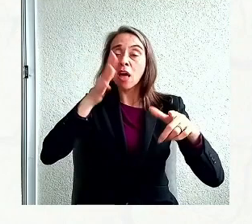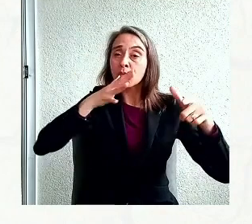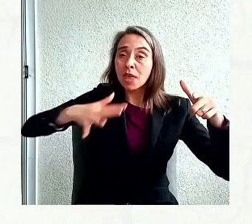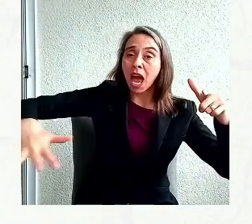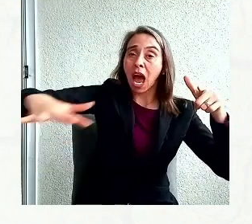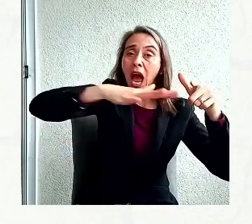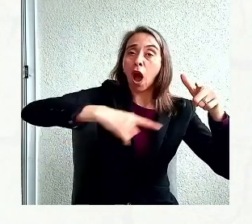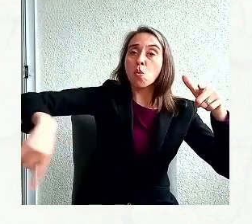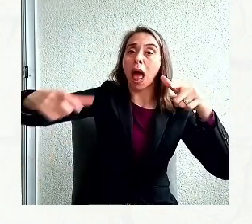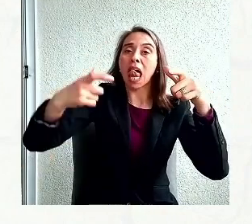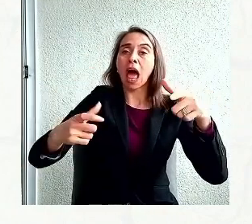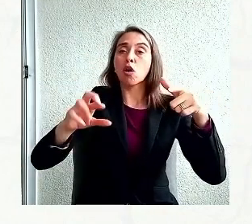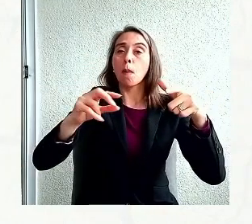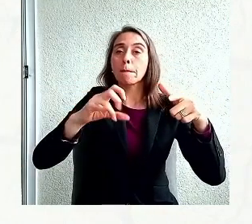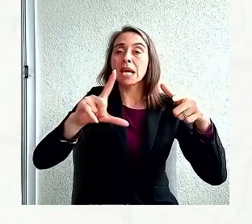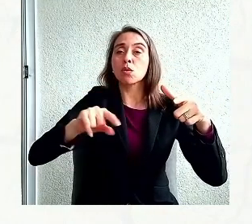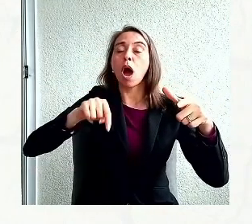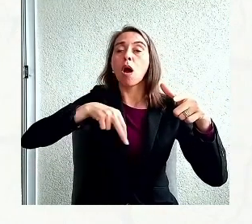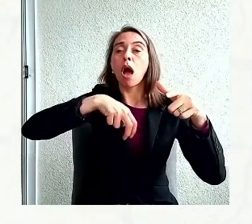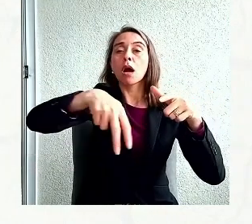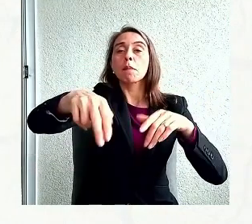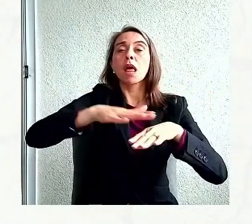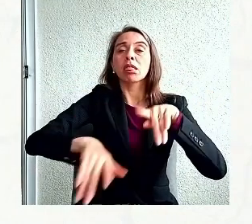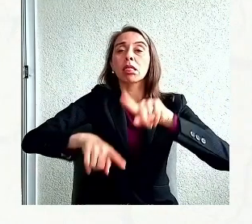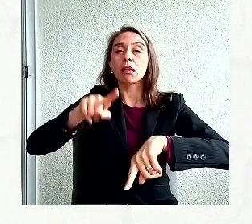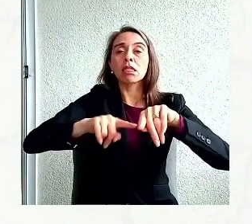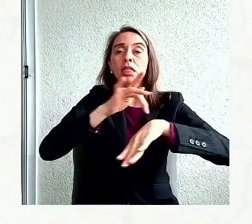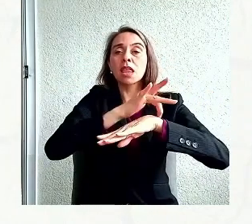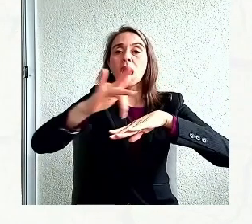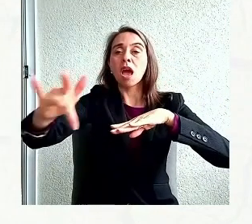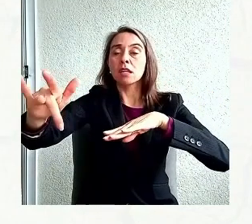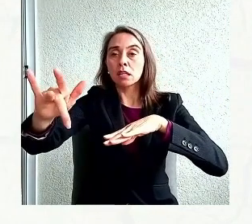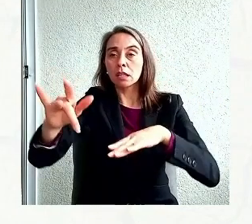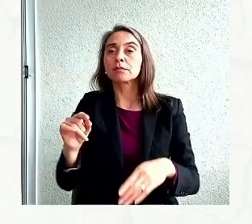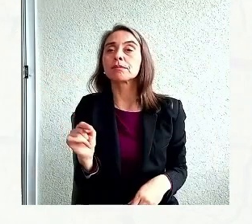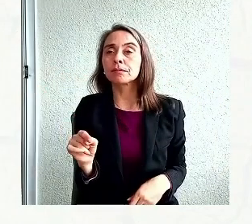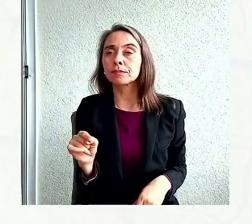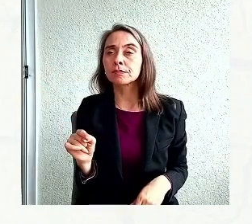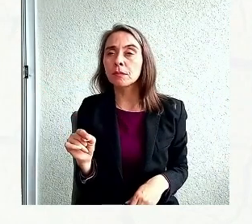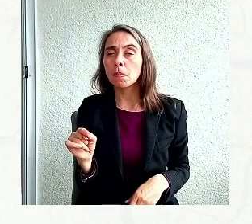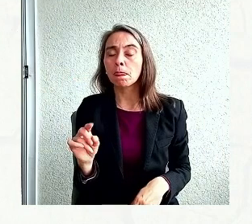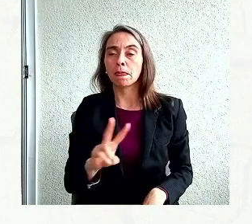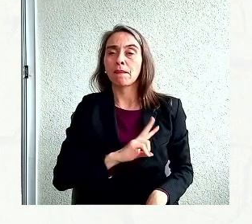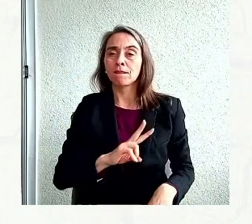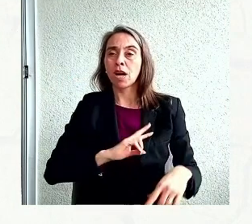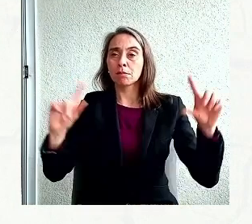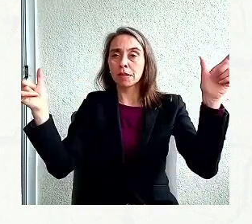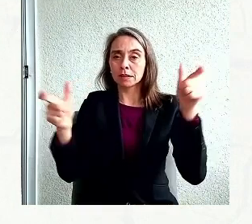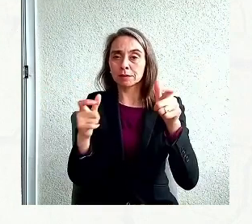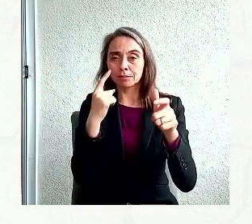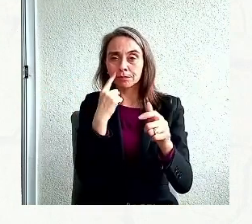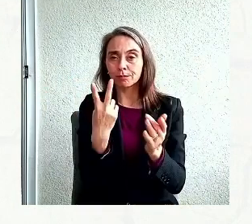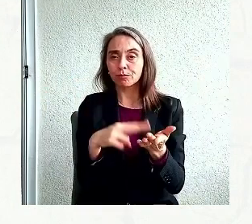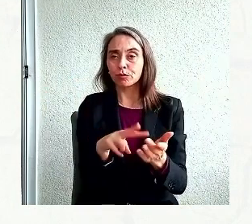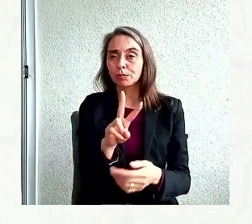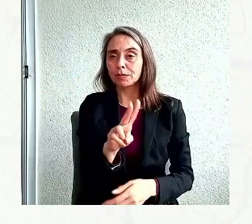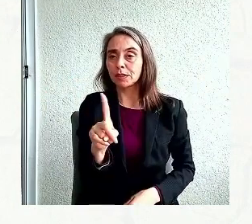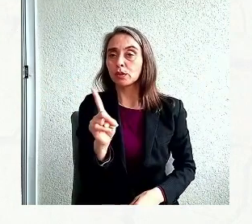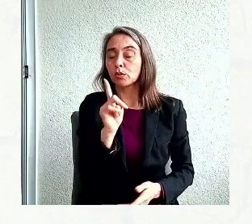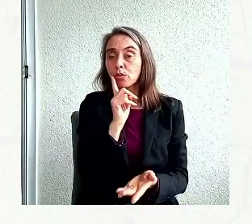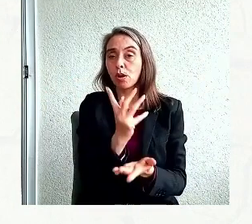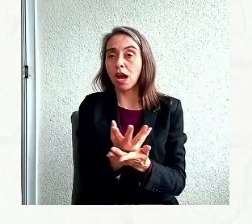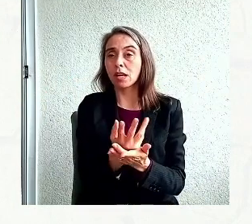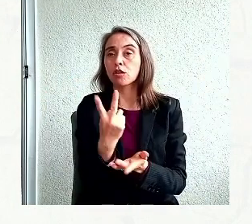cifras del 2021, que todavía no están, pero el 2021 es casi igual o peor que el año más seco de la última década, que fue justamente el